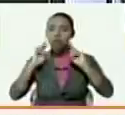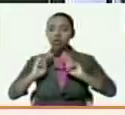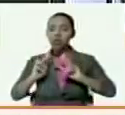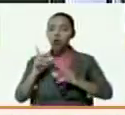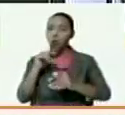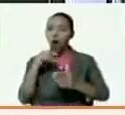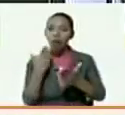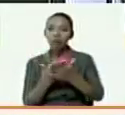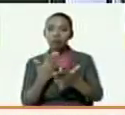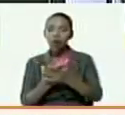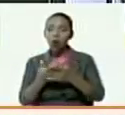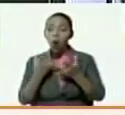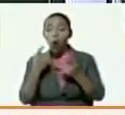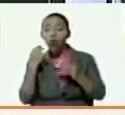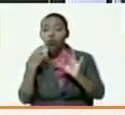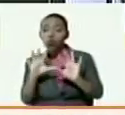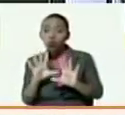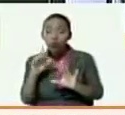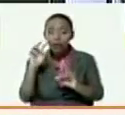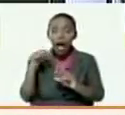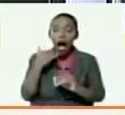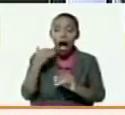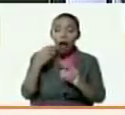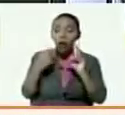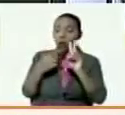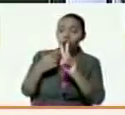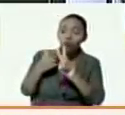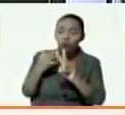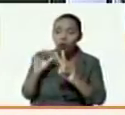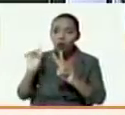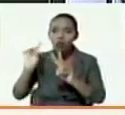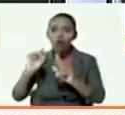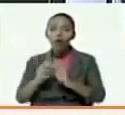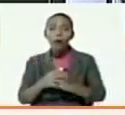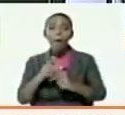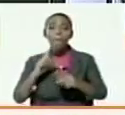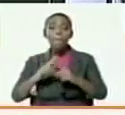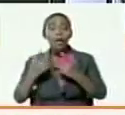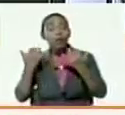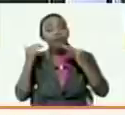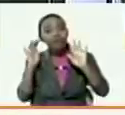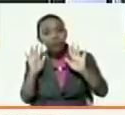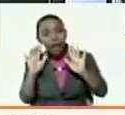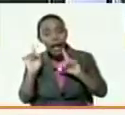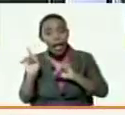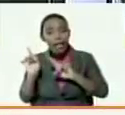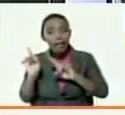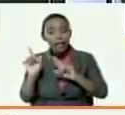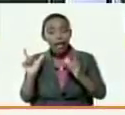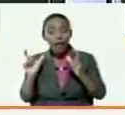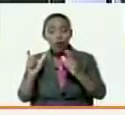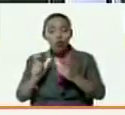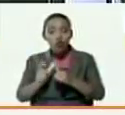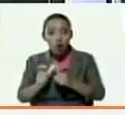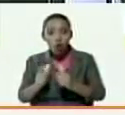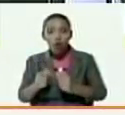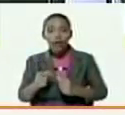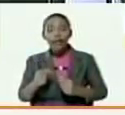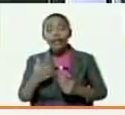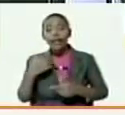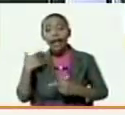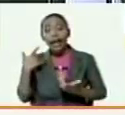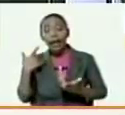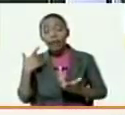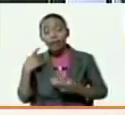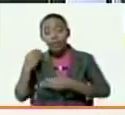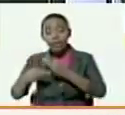confirmados ni sospechosos en Venezuela de coronavirus. Sin embargo, a raíz de esta reunión y luego del caso confirmado